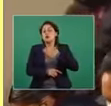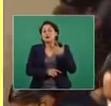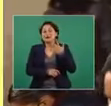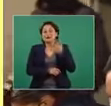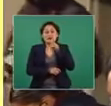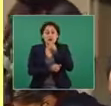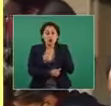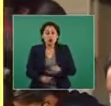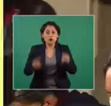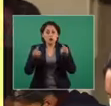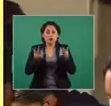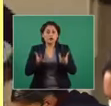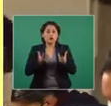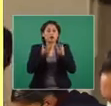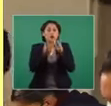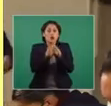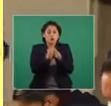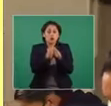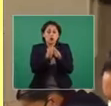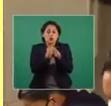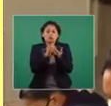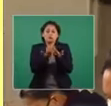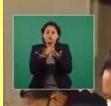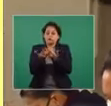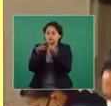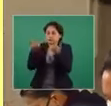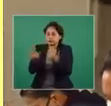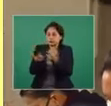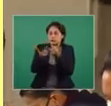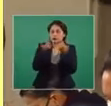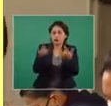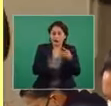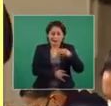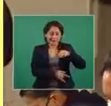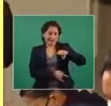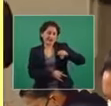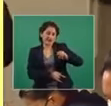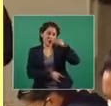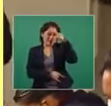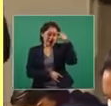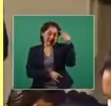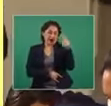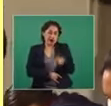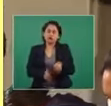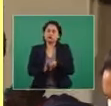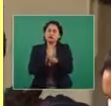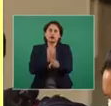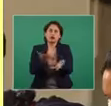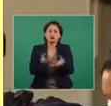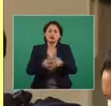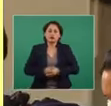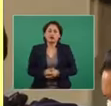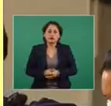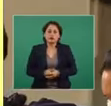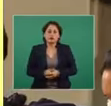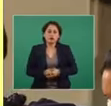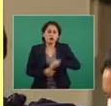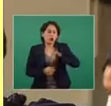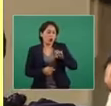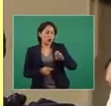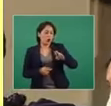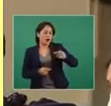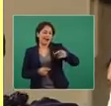que crecimos con los grandes mitos mexicanos que se hicieron mitos para nosotros. Me estoy refiriendo a Jorge